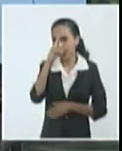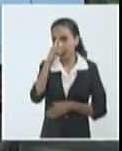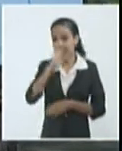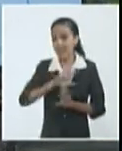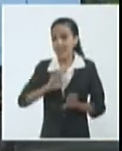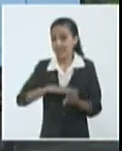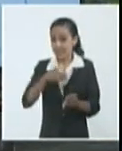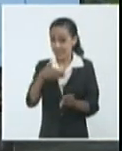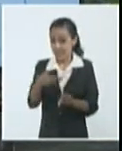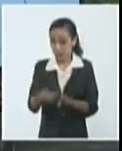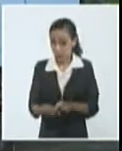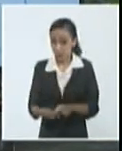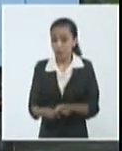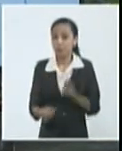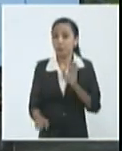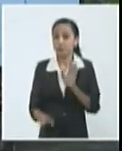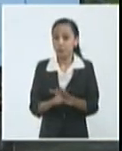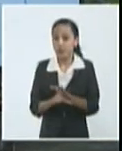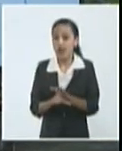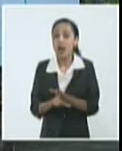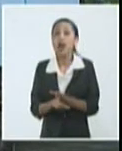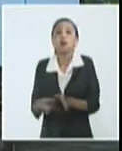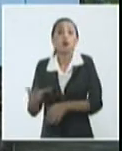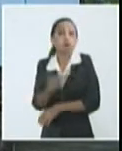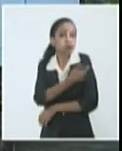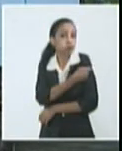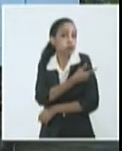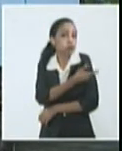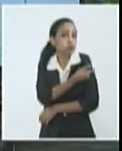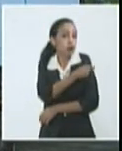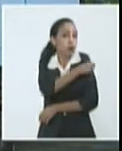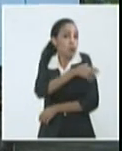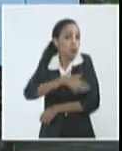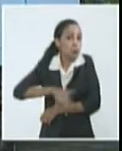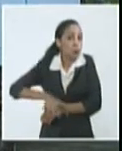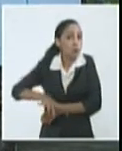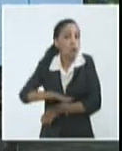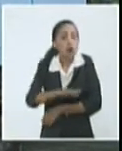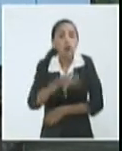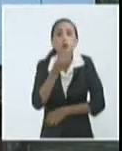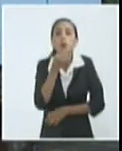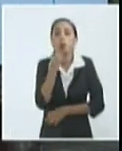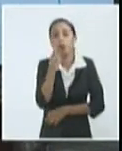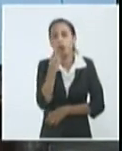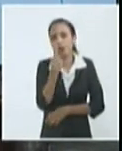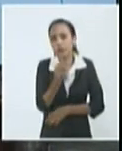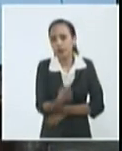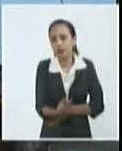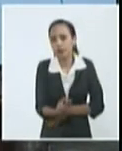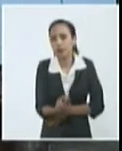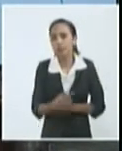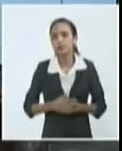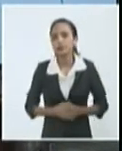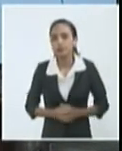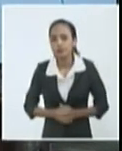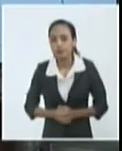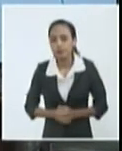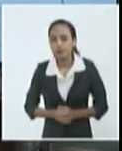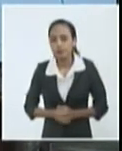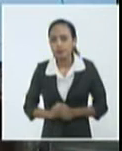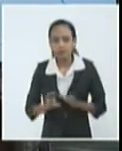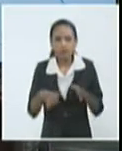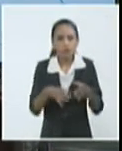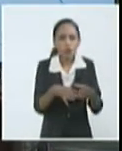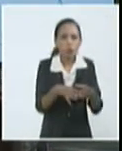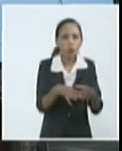aplicar los estudios de intervención que nos permitieron llegar a la intervención en grupos y comunidades